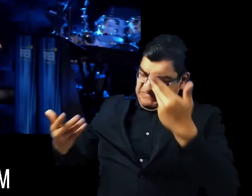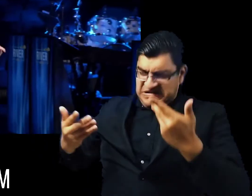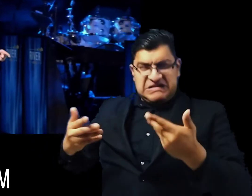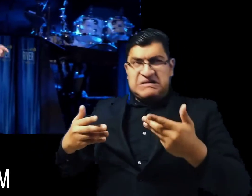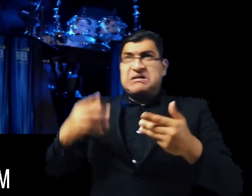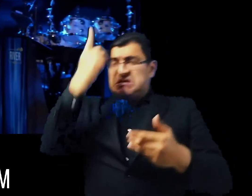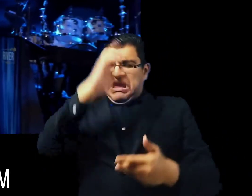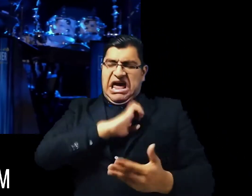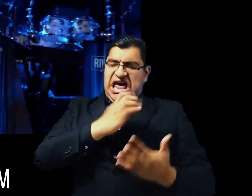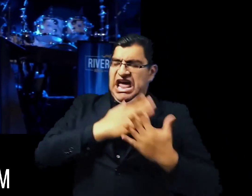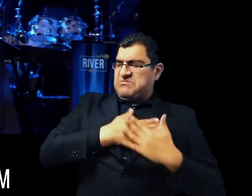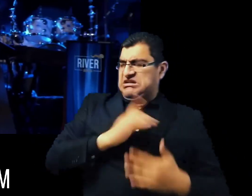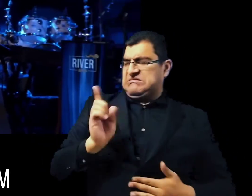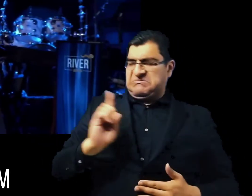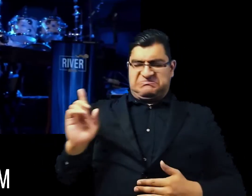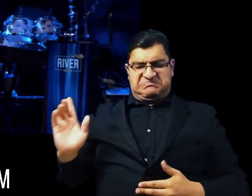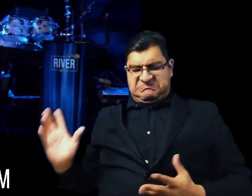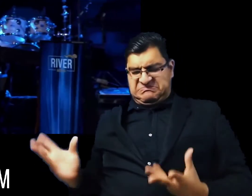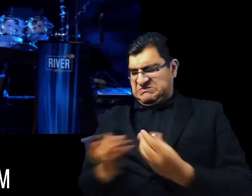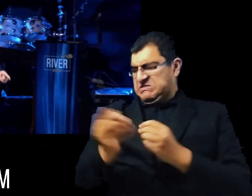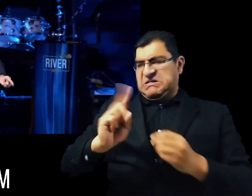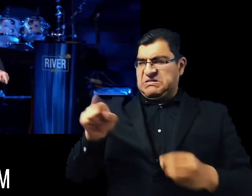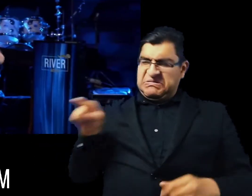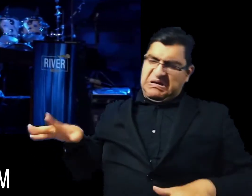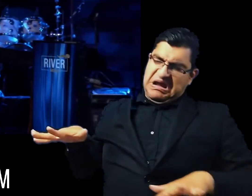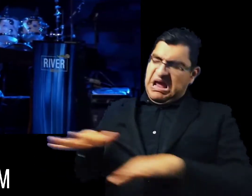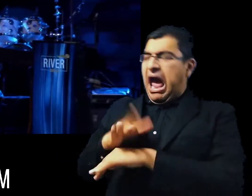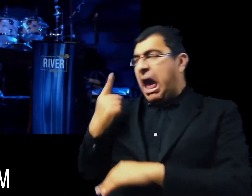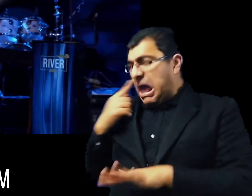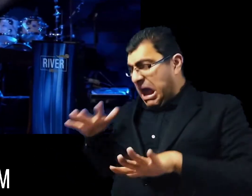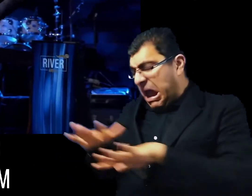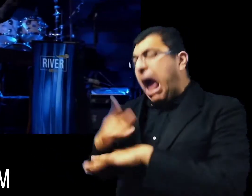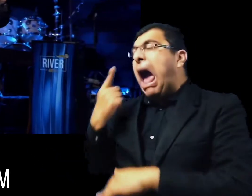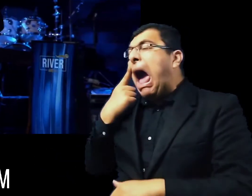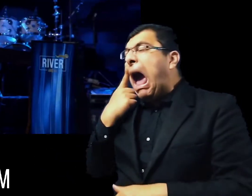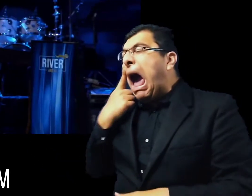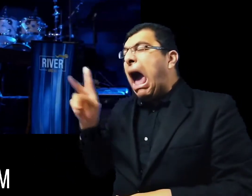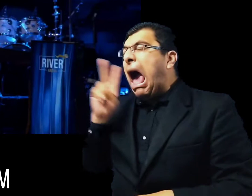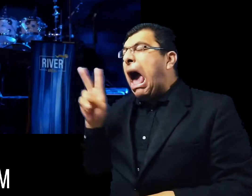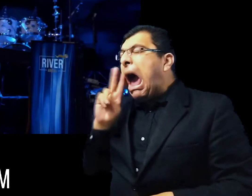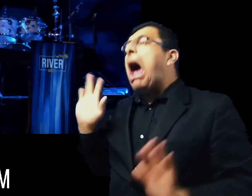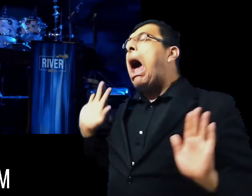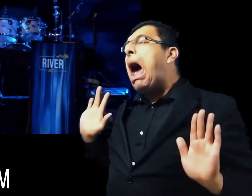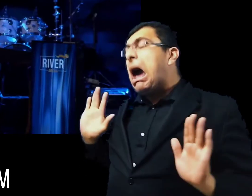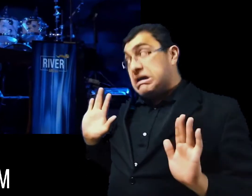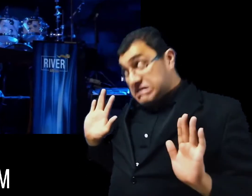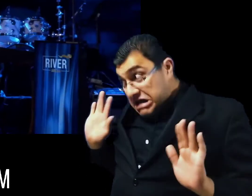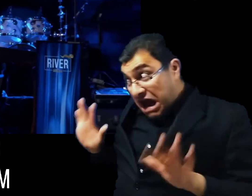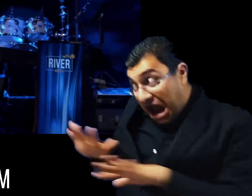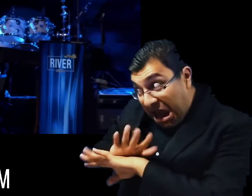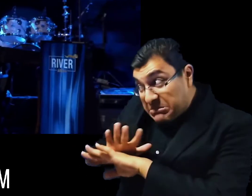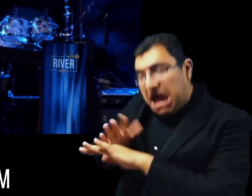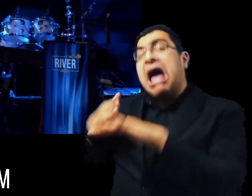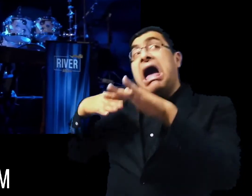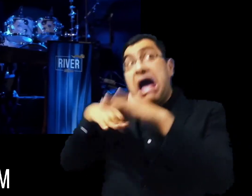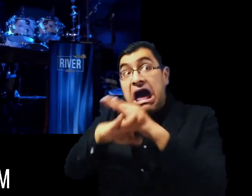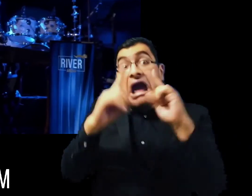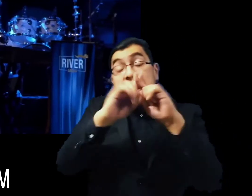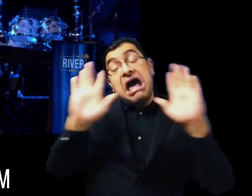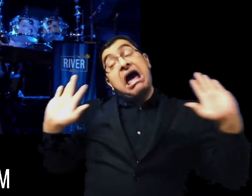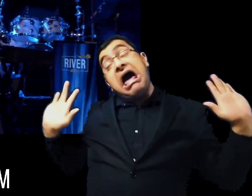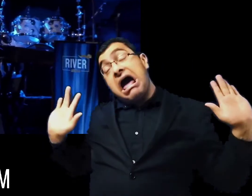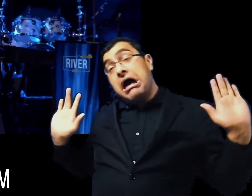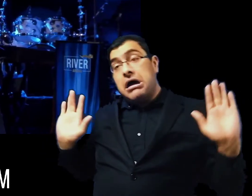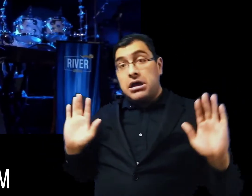va a ser amado y no va a ser aceptado y que tendrá que cambiar primero y arreglarse por su cuenta antes de entrar a este museo de santos.